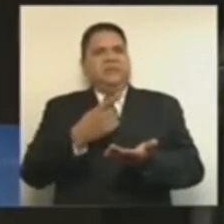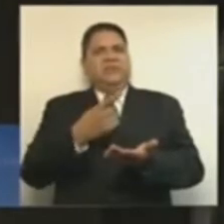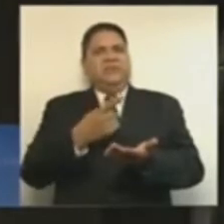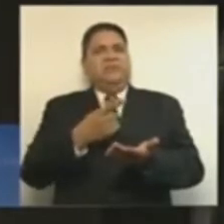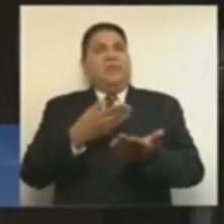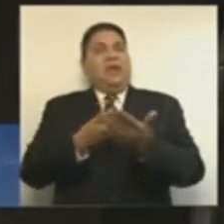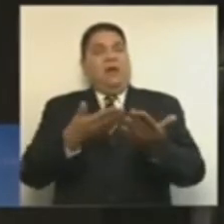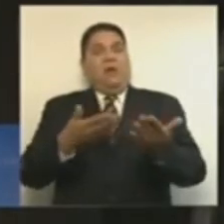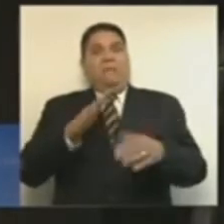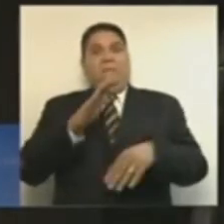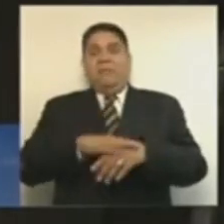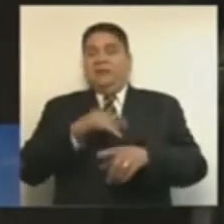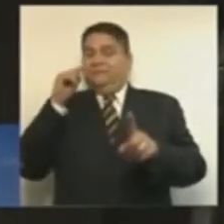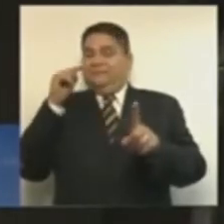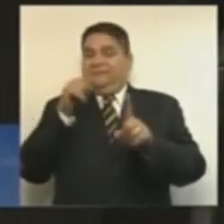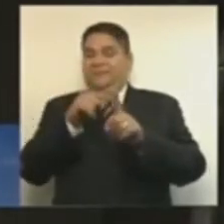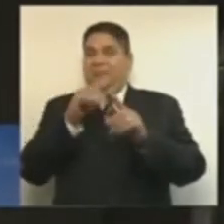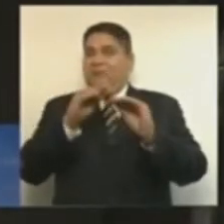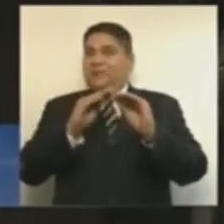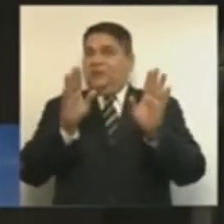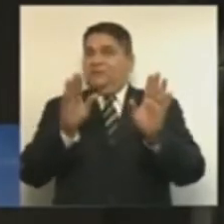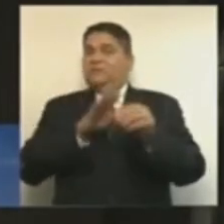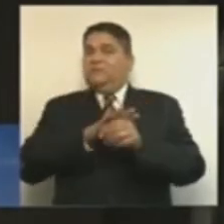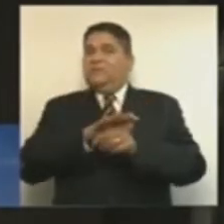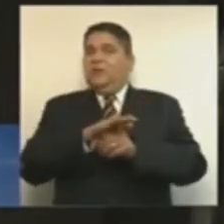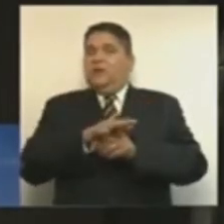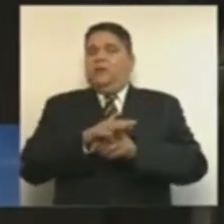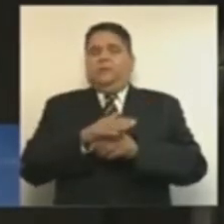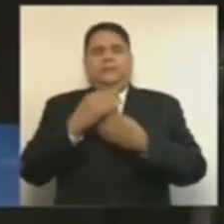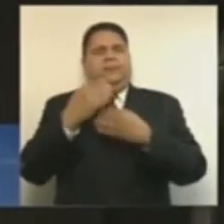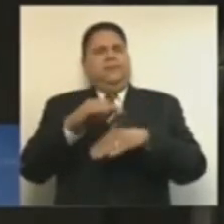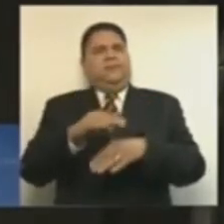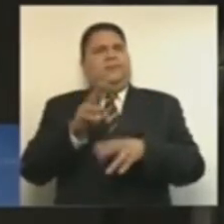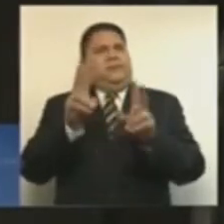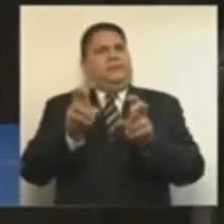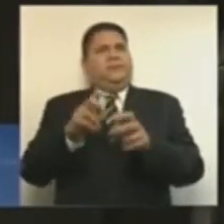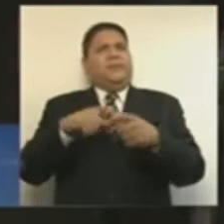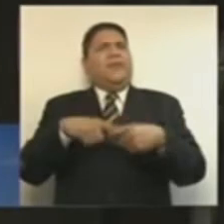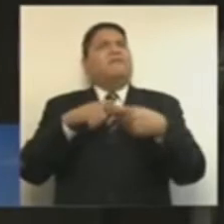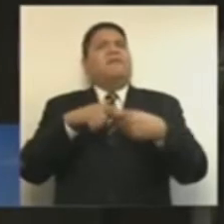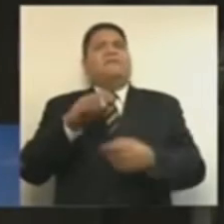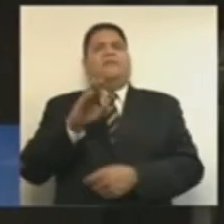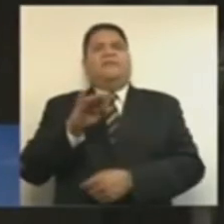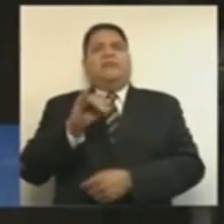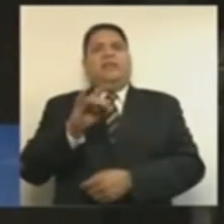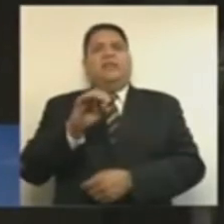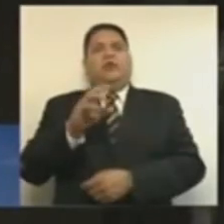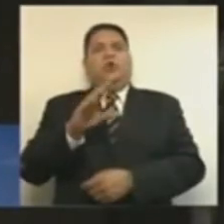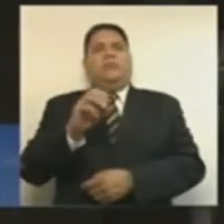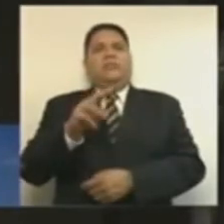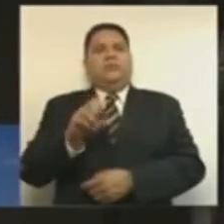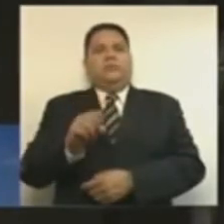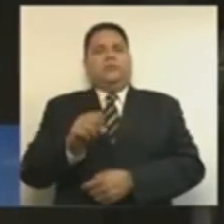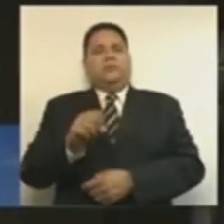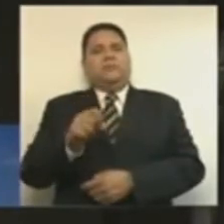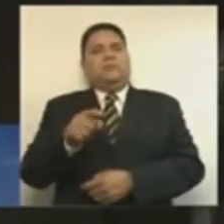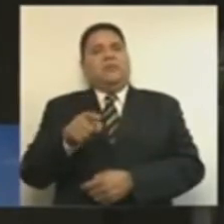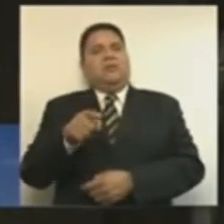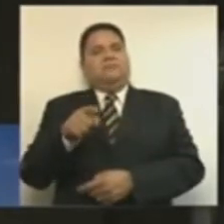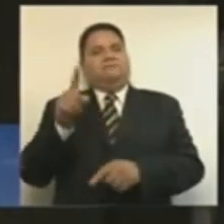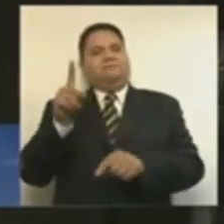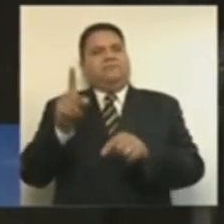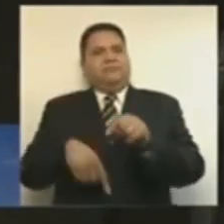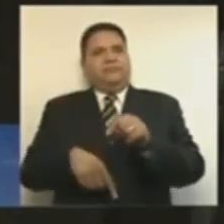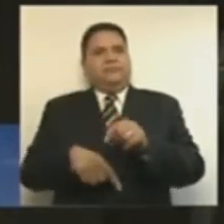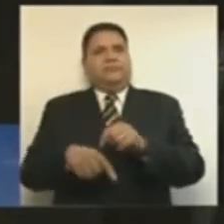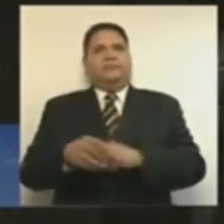estos fideicomisos. Él hablaba en ese artículo de los sainetes y decía que